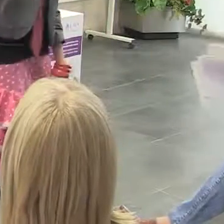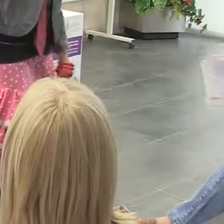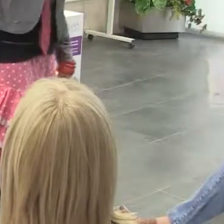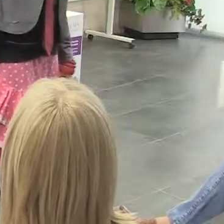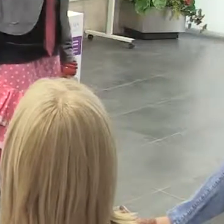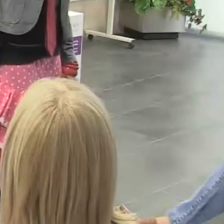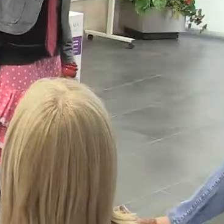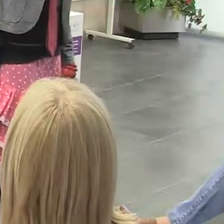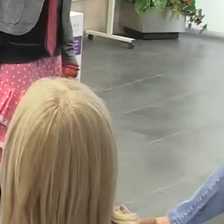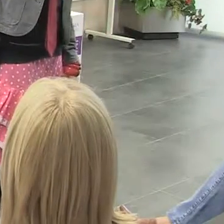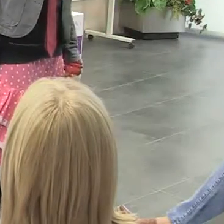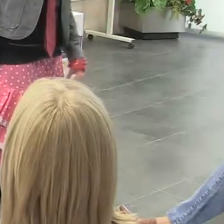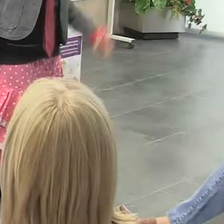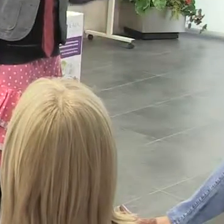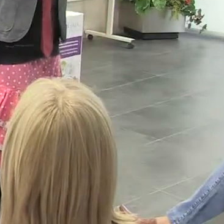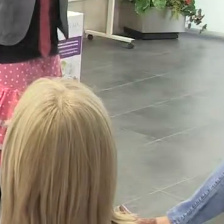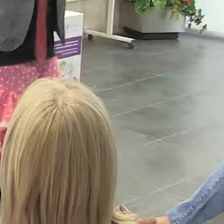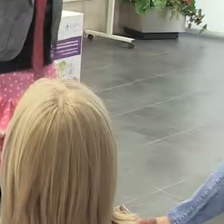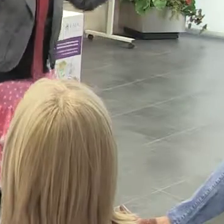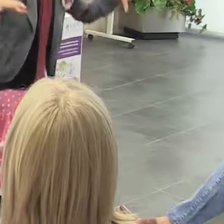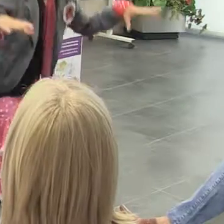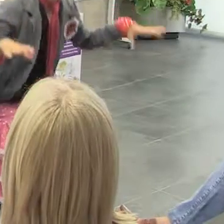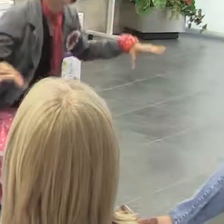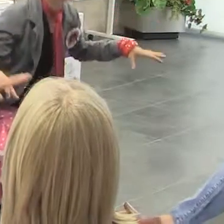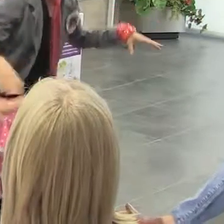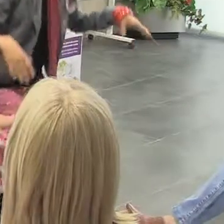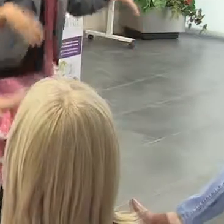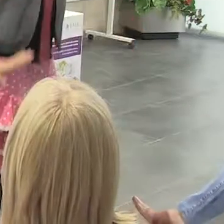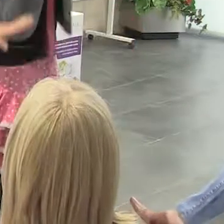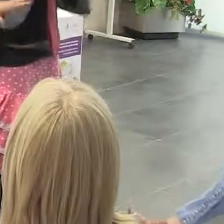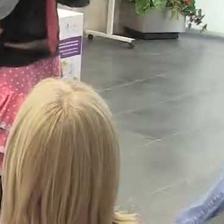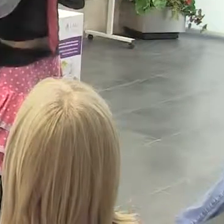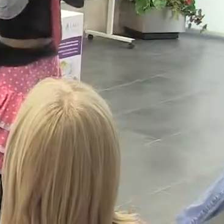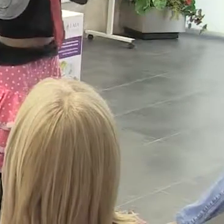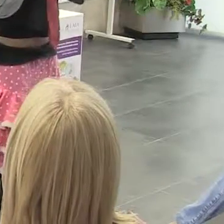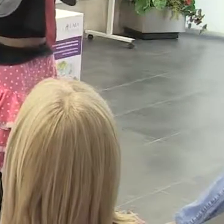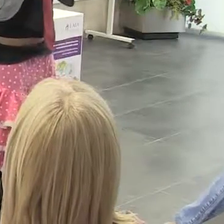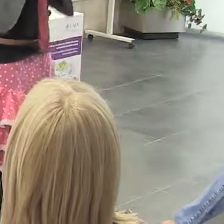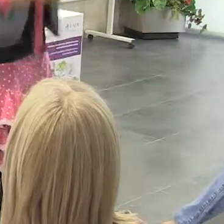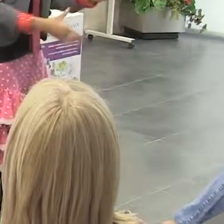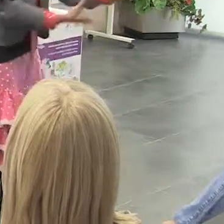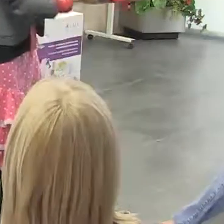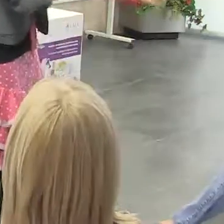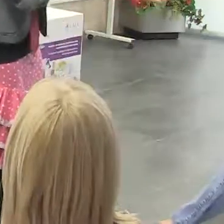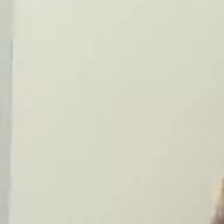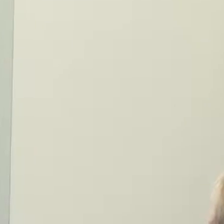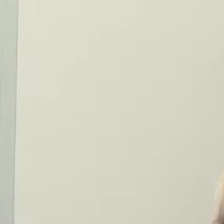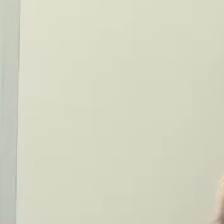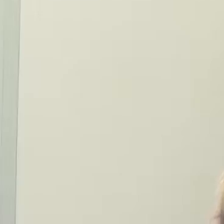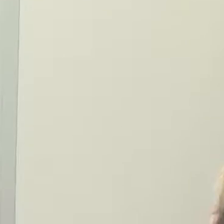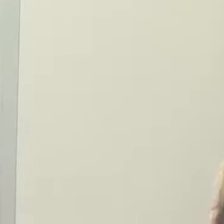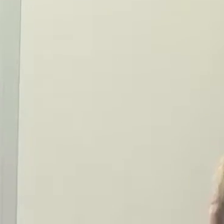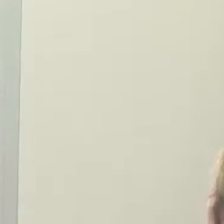Bueno, hola, ¿eh? La Buenas. Gente del fondo. Intentaremos no hacer cosas muy agachadas para ¿Sí? que nos veáis al máximo, ¿vale?